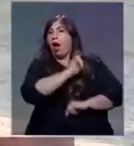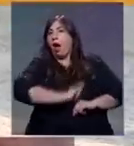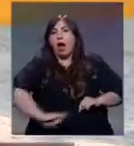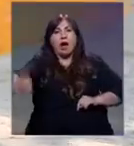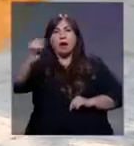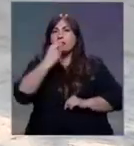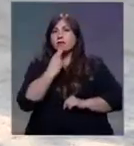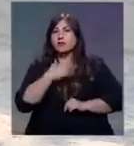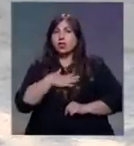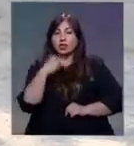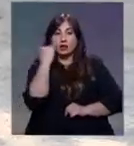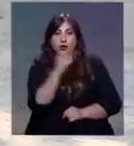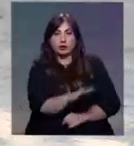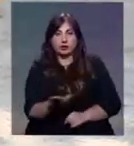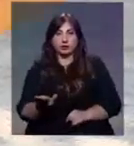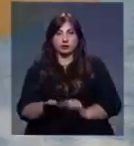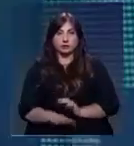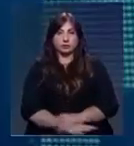siempre la vida de estos niños.